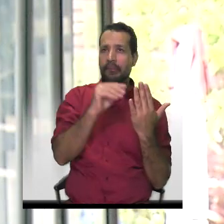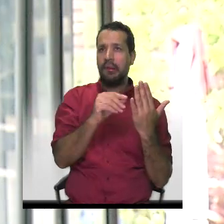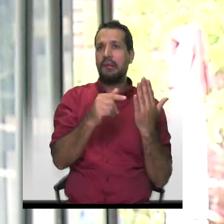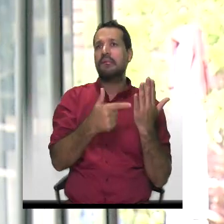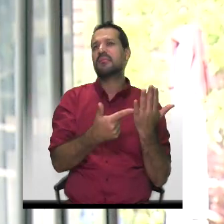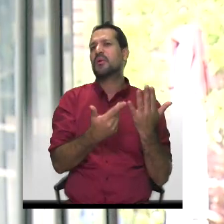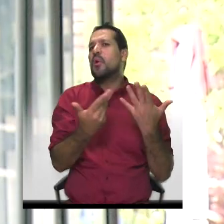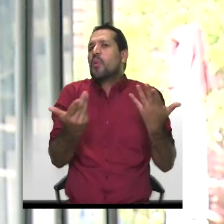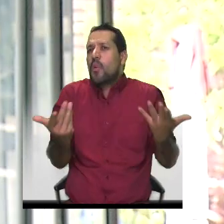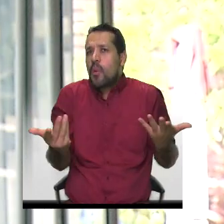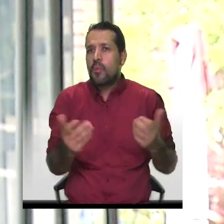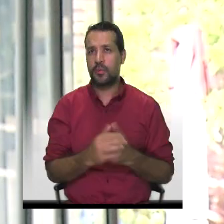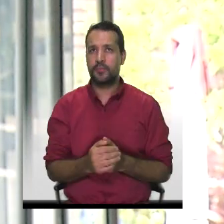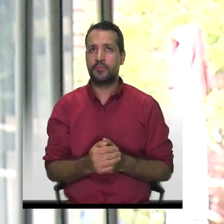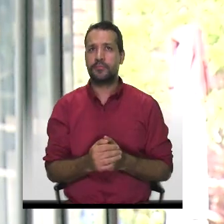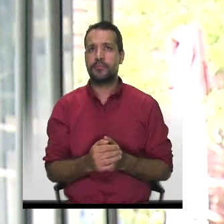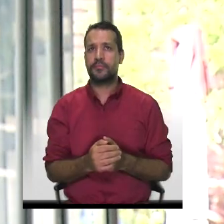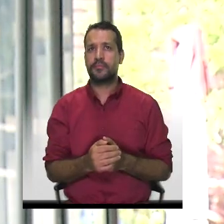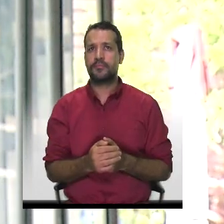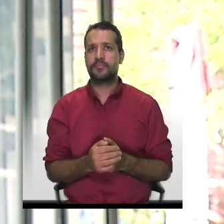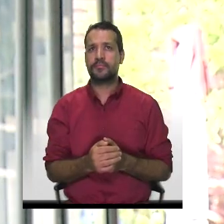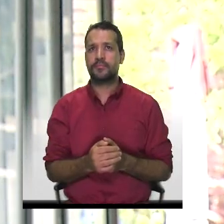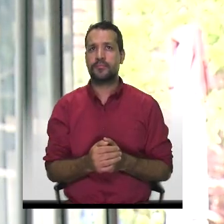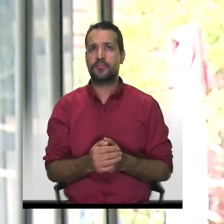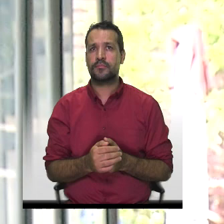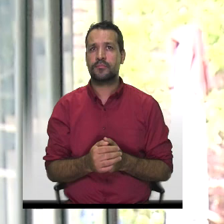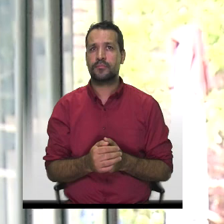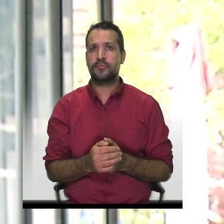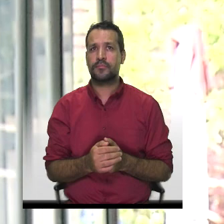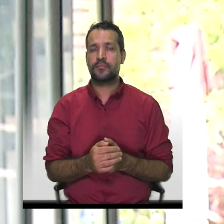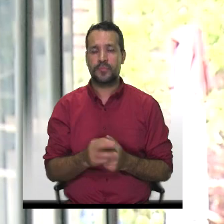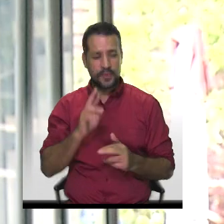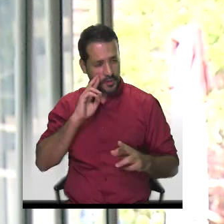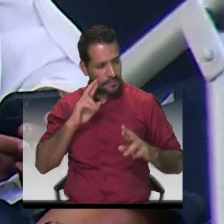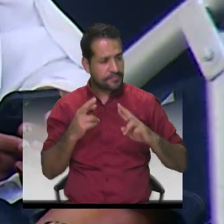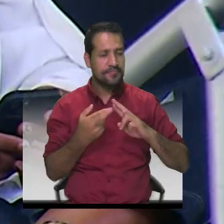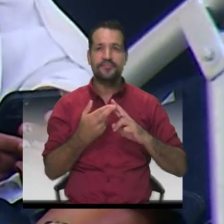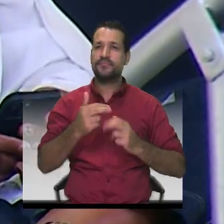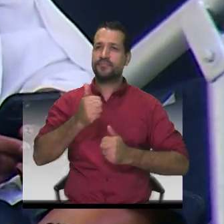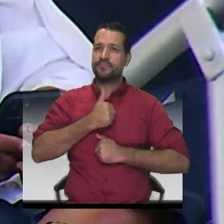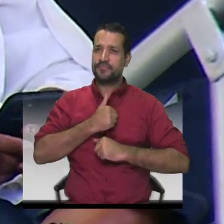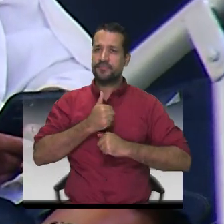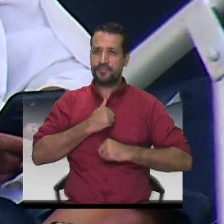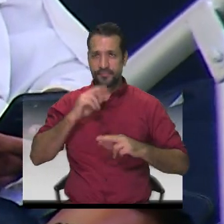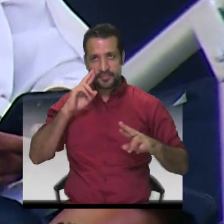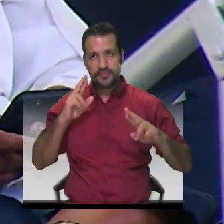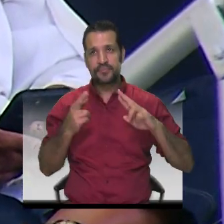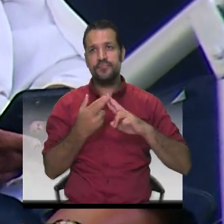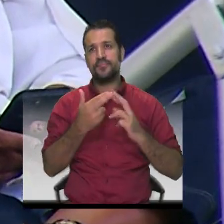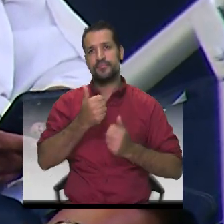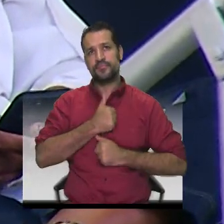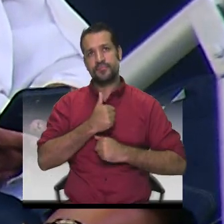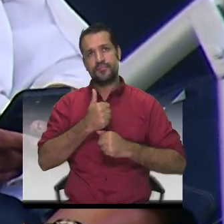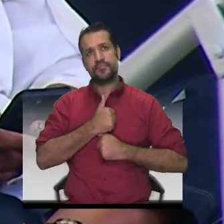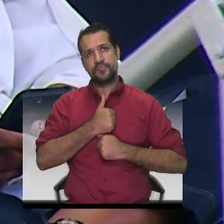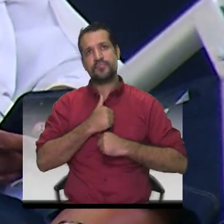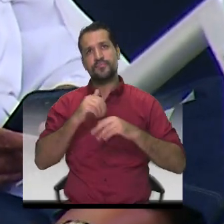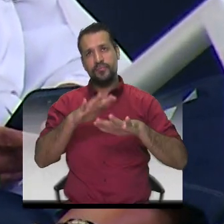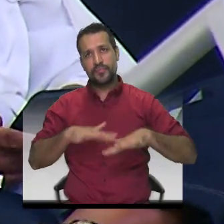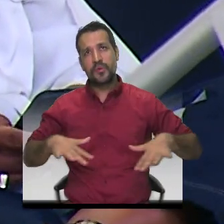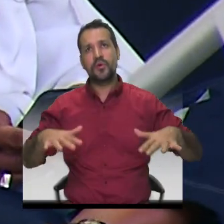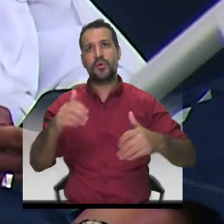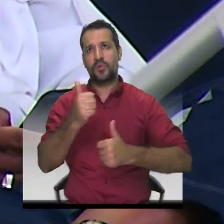pues como autorreconociéndose, ¿cierto? Reconociendo lo propio. Y valorando, porque a veces pensamos